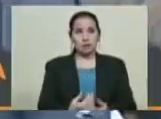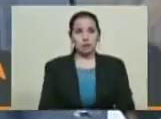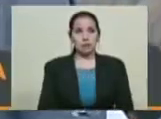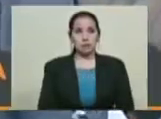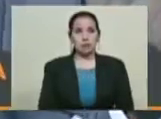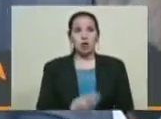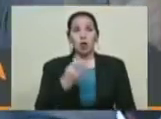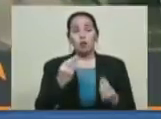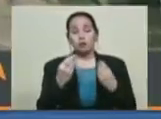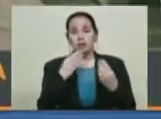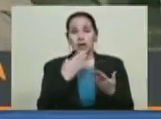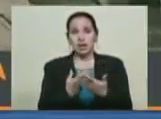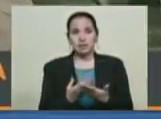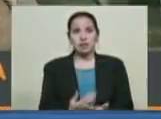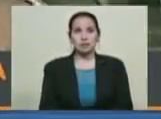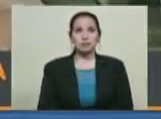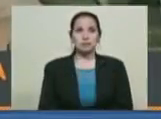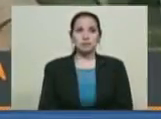Muchas gracias.